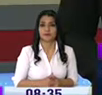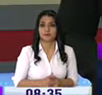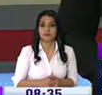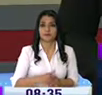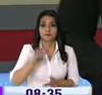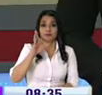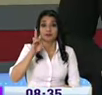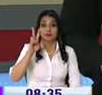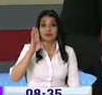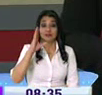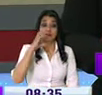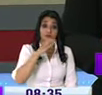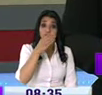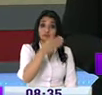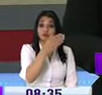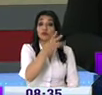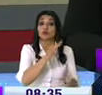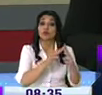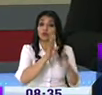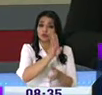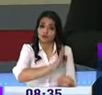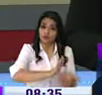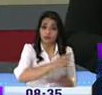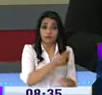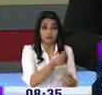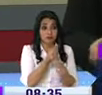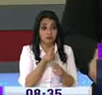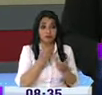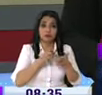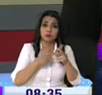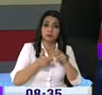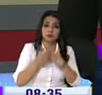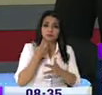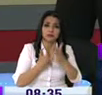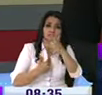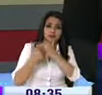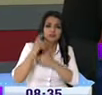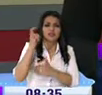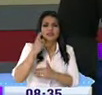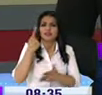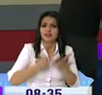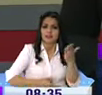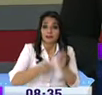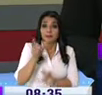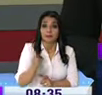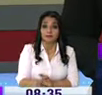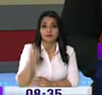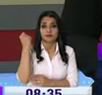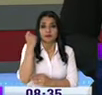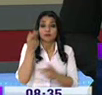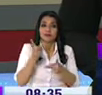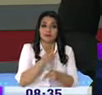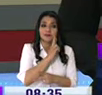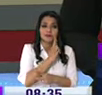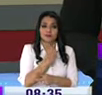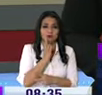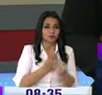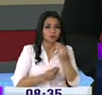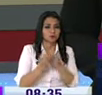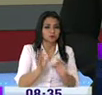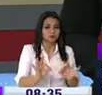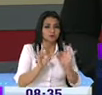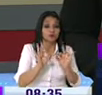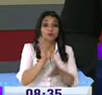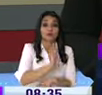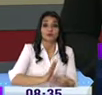quiere conocer su barrio, dará a conocer los problemas, la historia, las necesidades, los personajes y también las huecas que tienen ustedes en sus